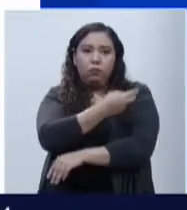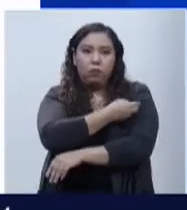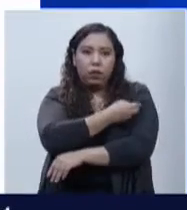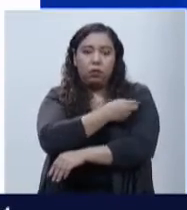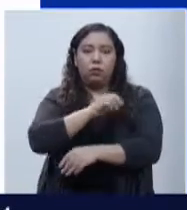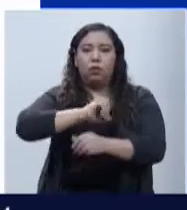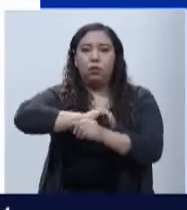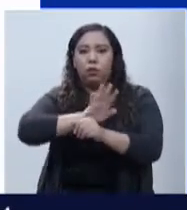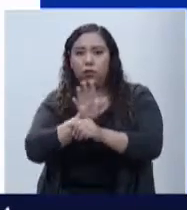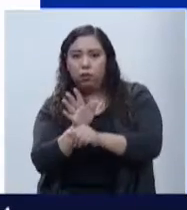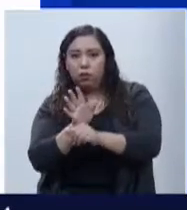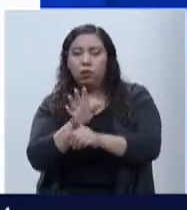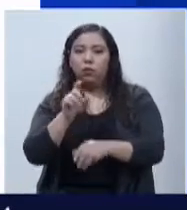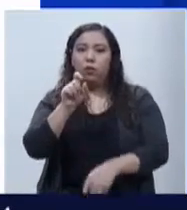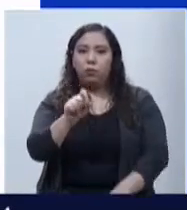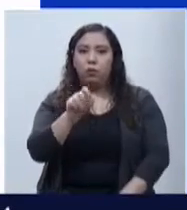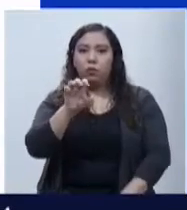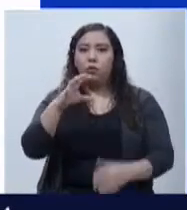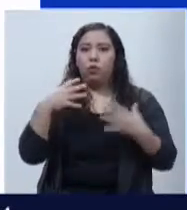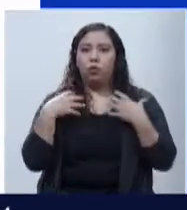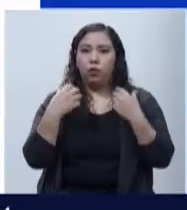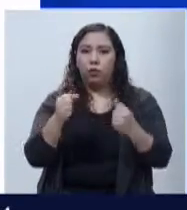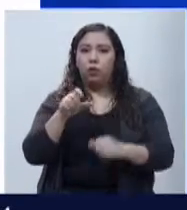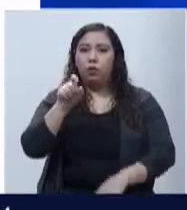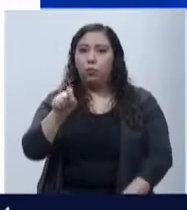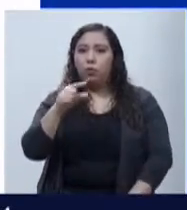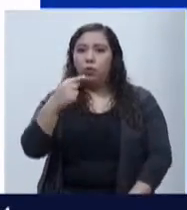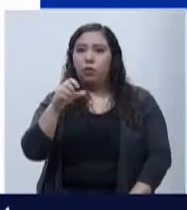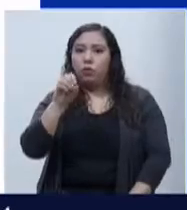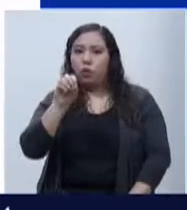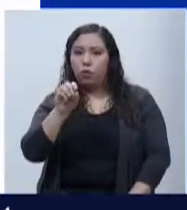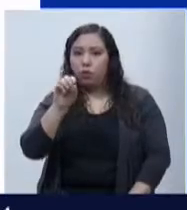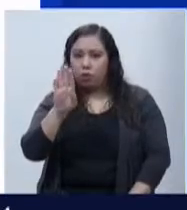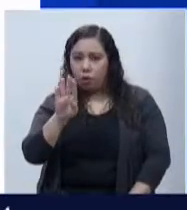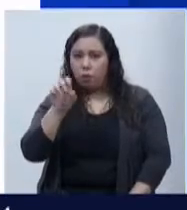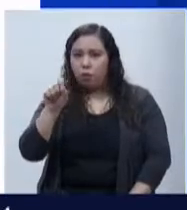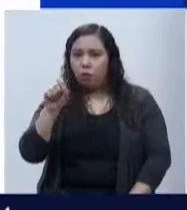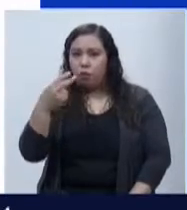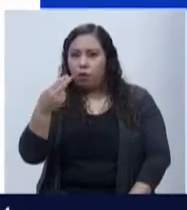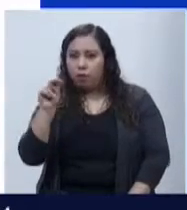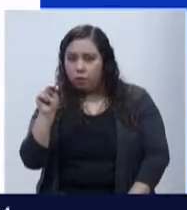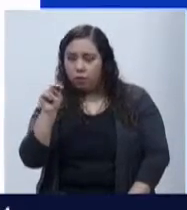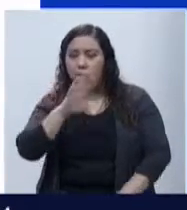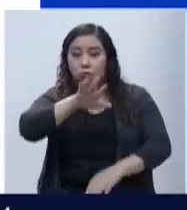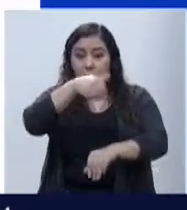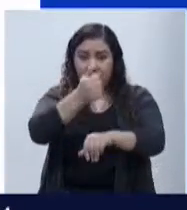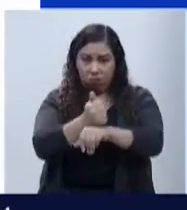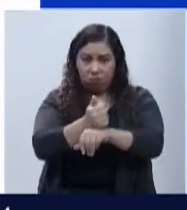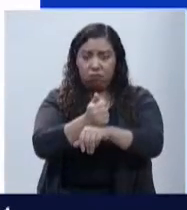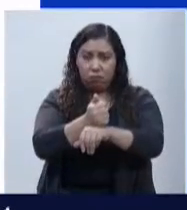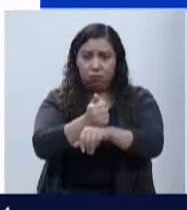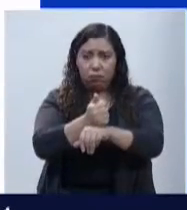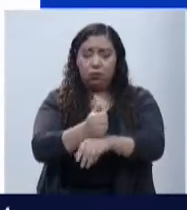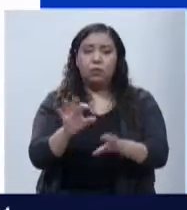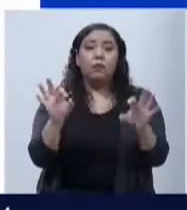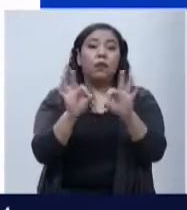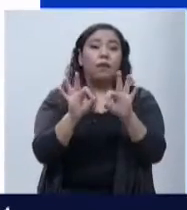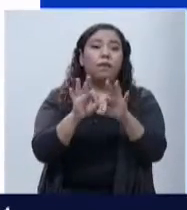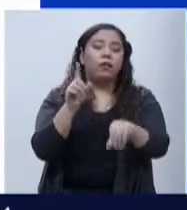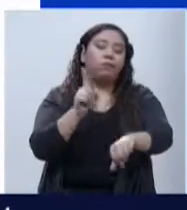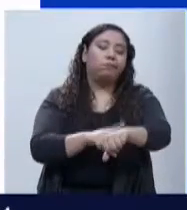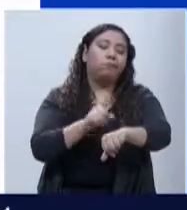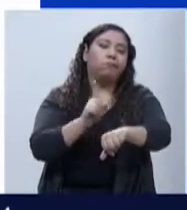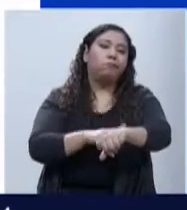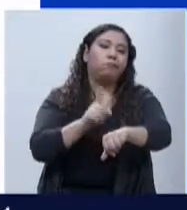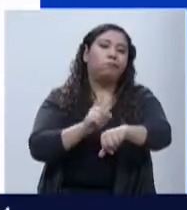puntos salud punto gov punto h en la cita obtenida mediante la plataforma que indica la fecha la hora y